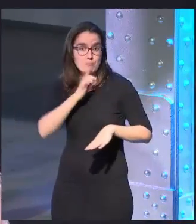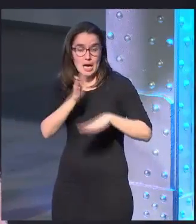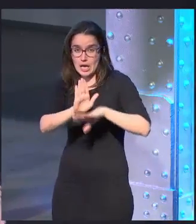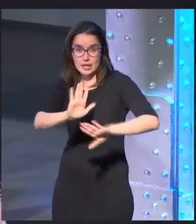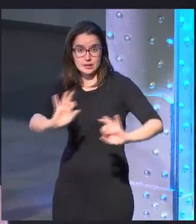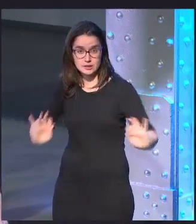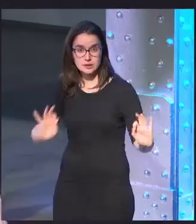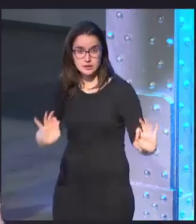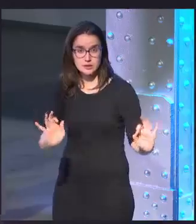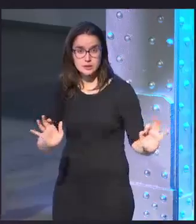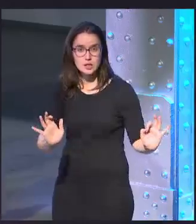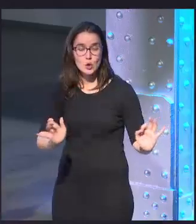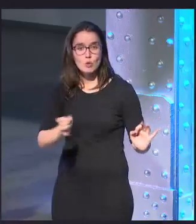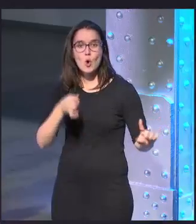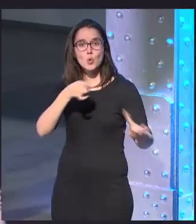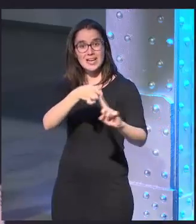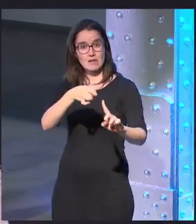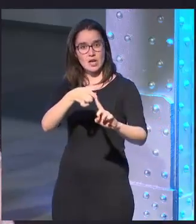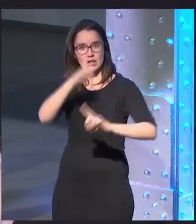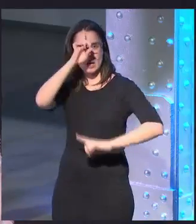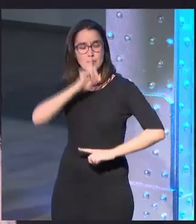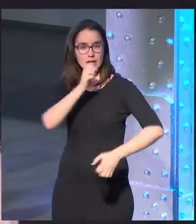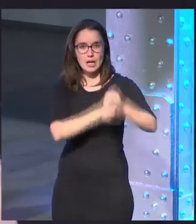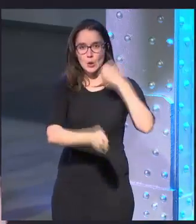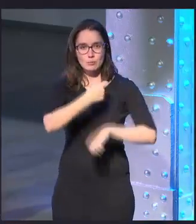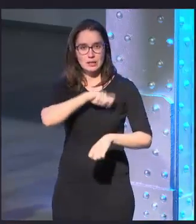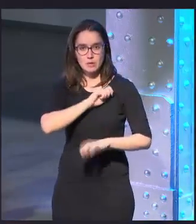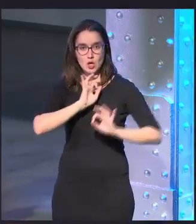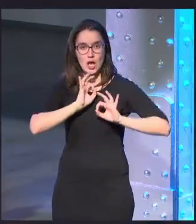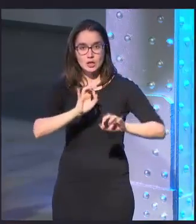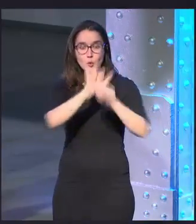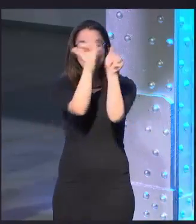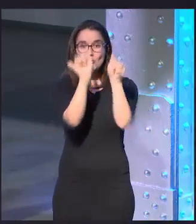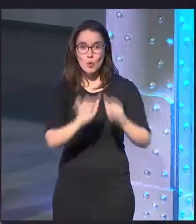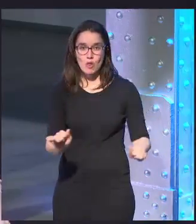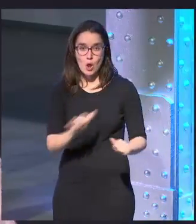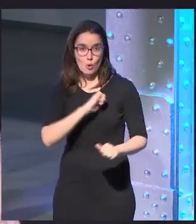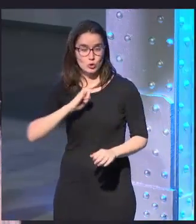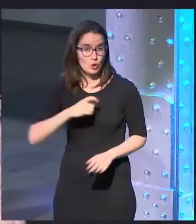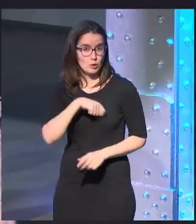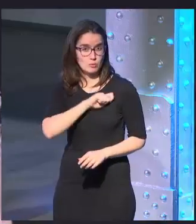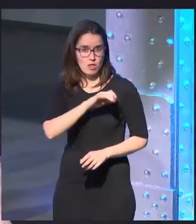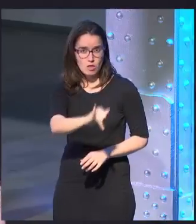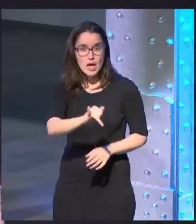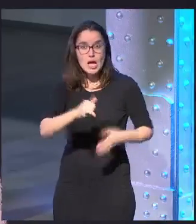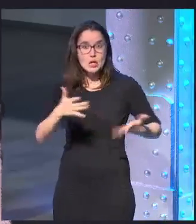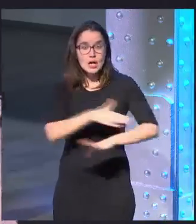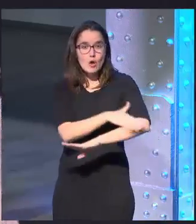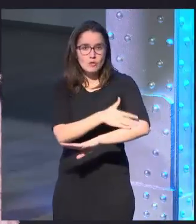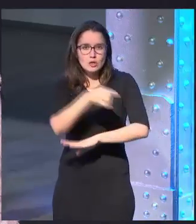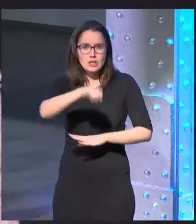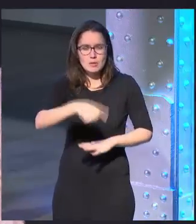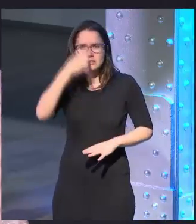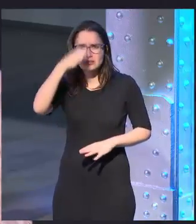más, un referente en la imagen de la economía española, y porque hay un modelo autónomo español y por lo tanto el gobierno